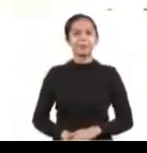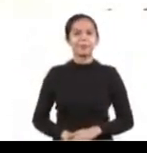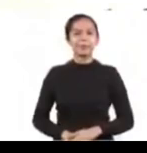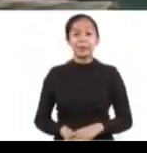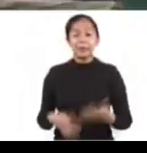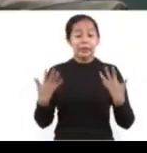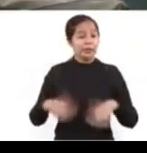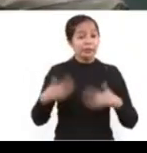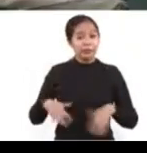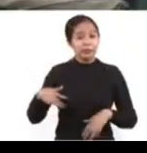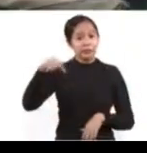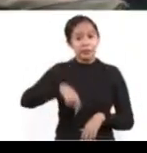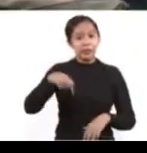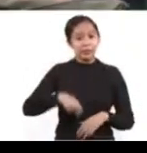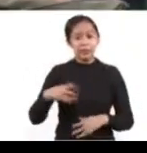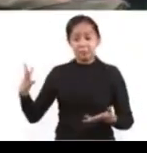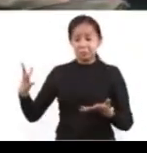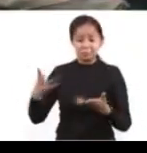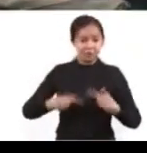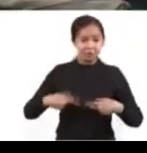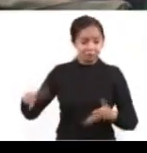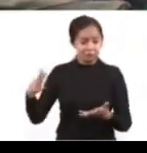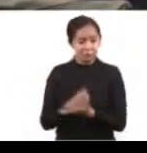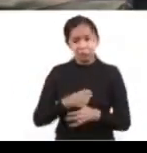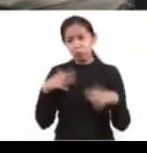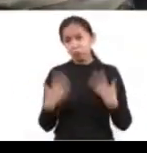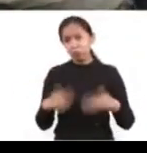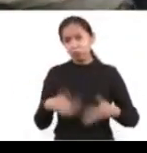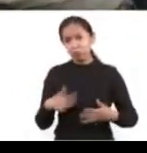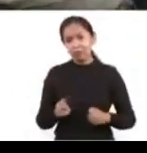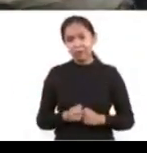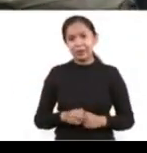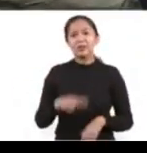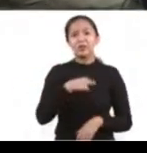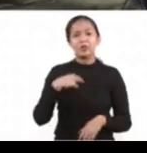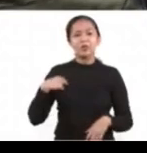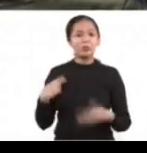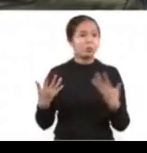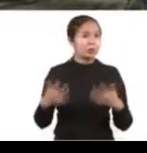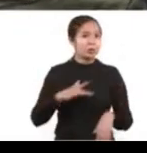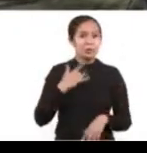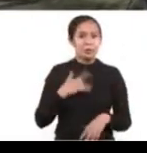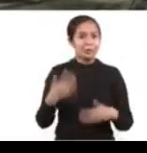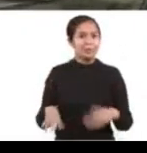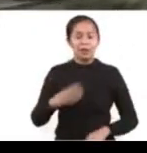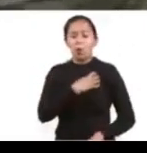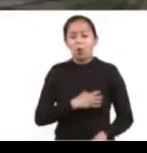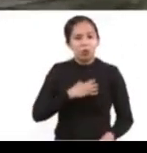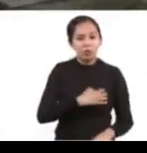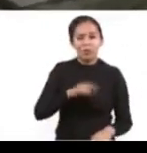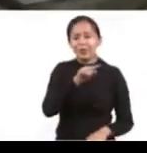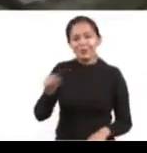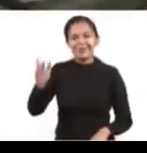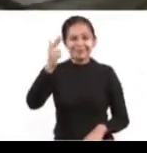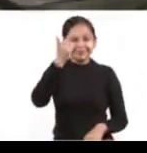Vaya que en esta época había una serie de campeones que siempre nos pusieron al filo de la navaja. Y ustedes recordarán a